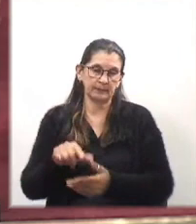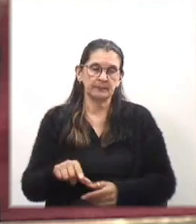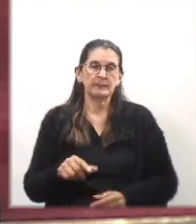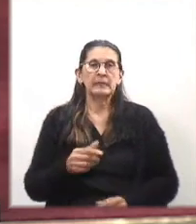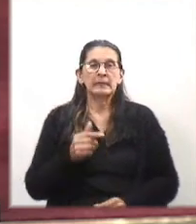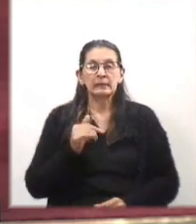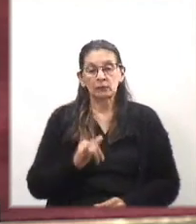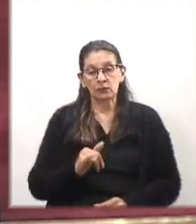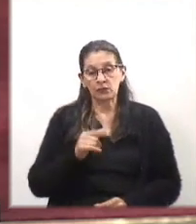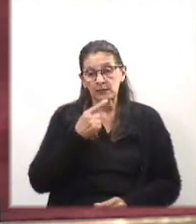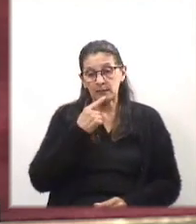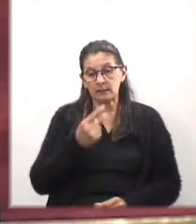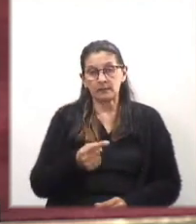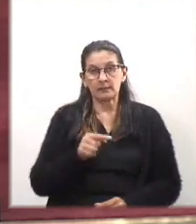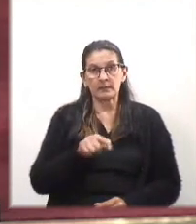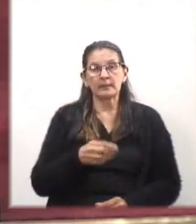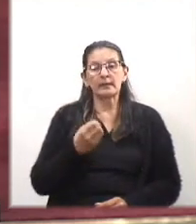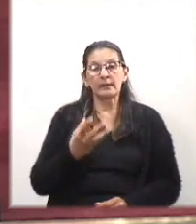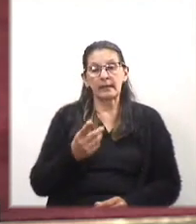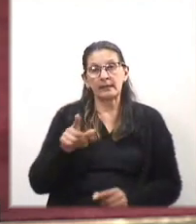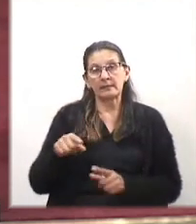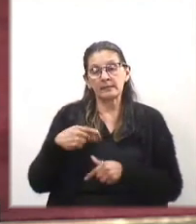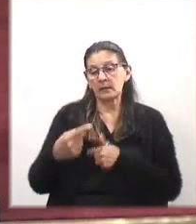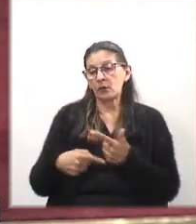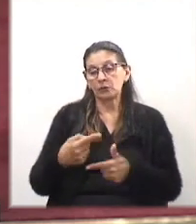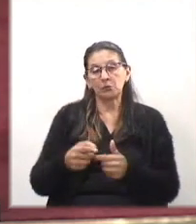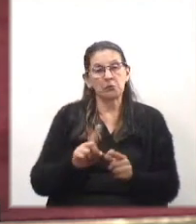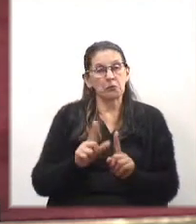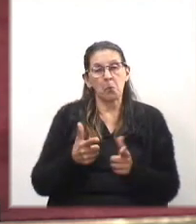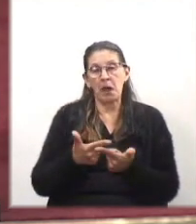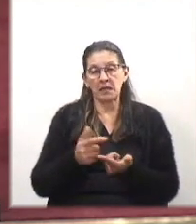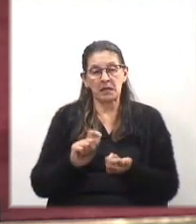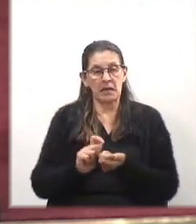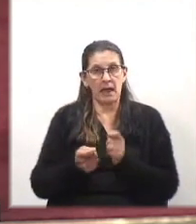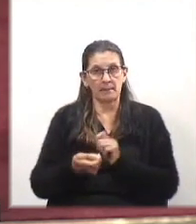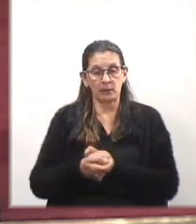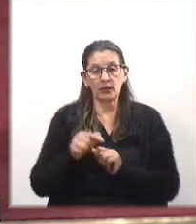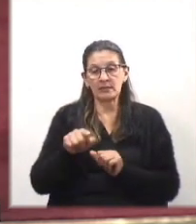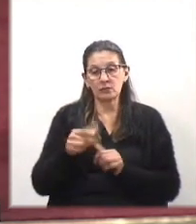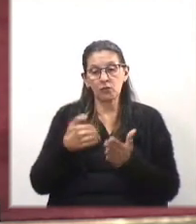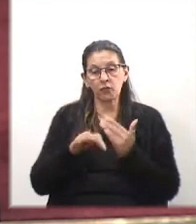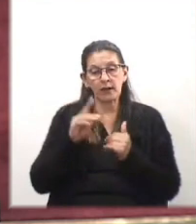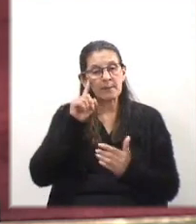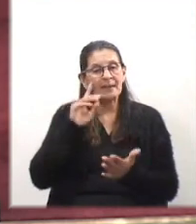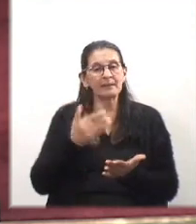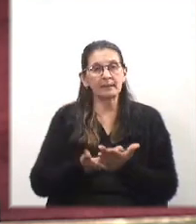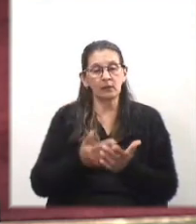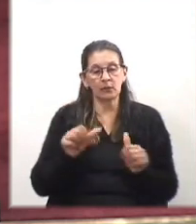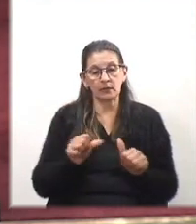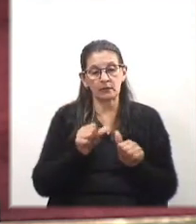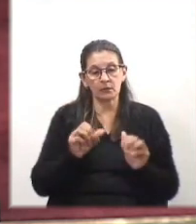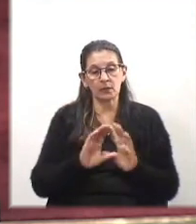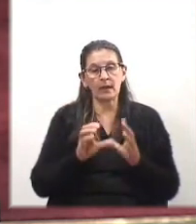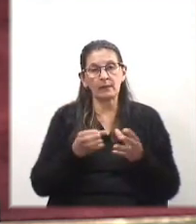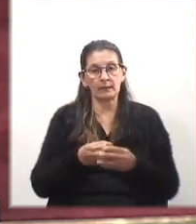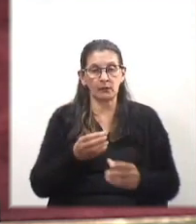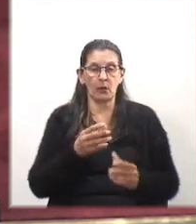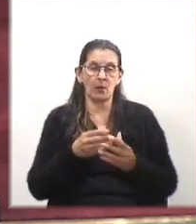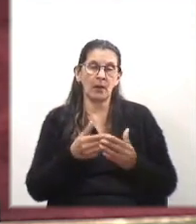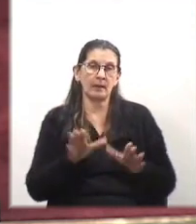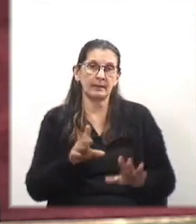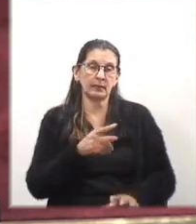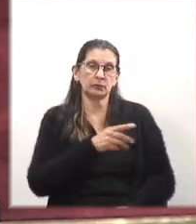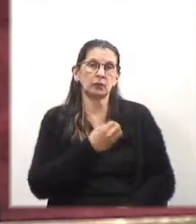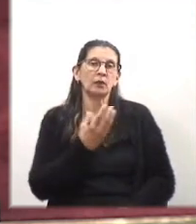definitiva, el referido condicionamiento continúa sin cambios y esto fue uno de los planteos que Cabildo Abierto afectó al Poder Ejecutivo y